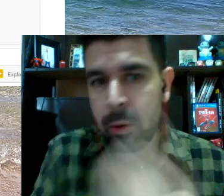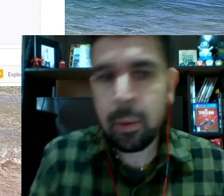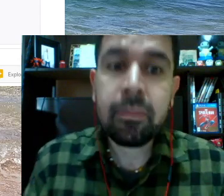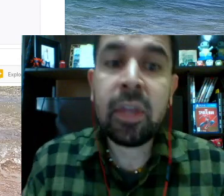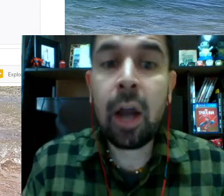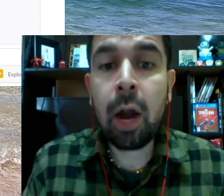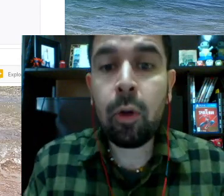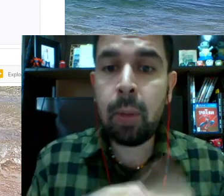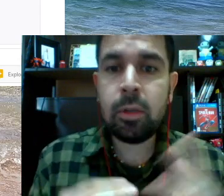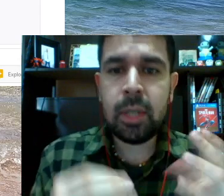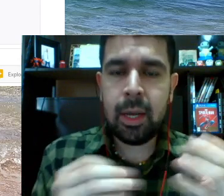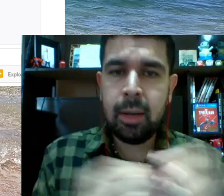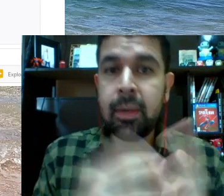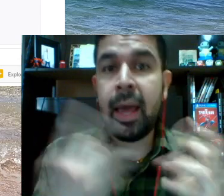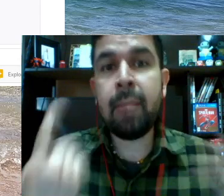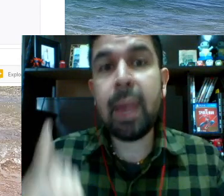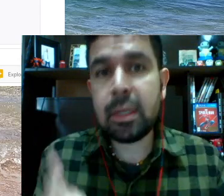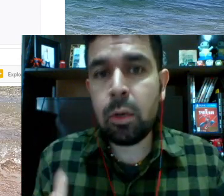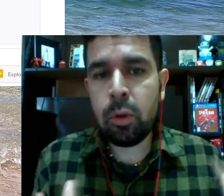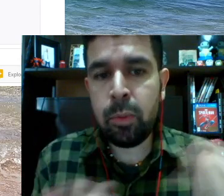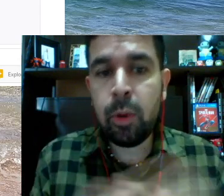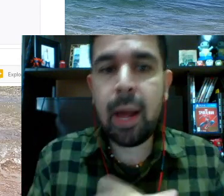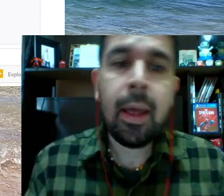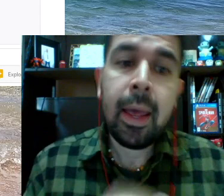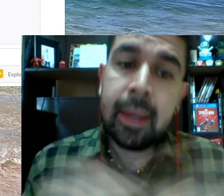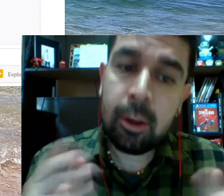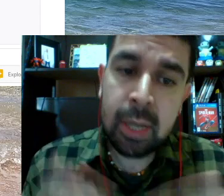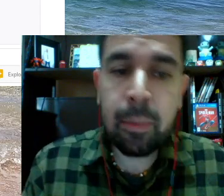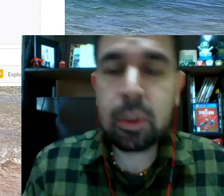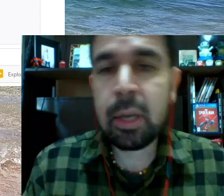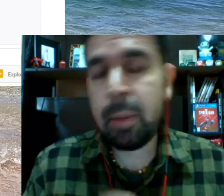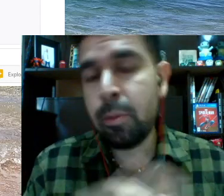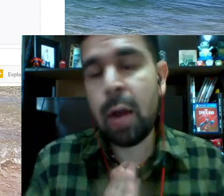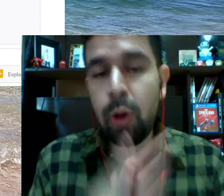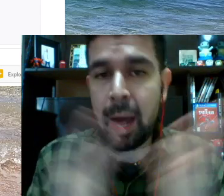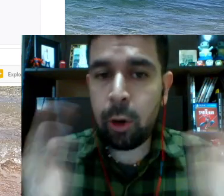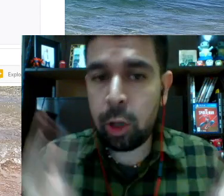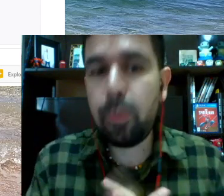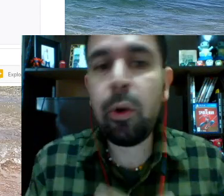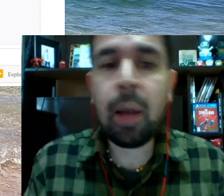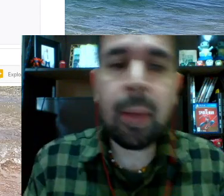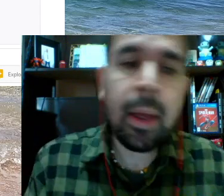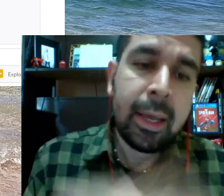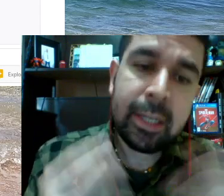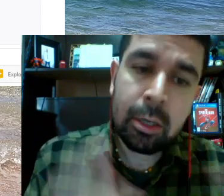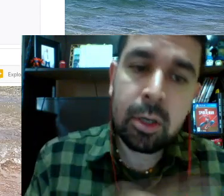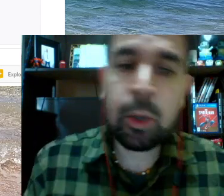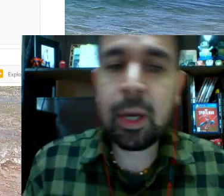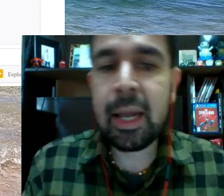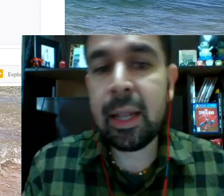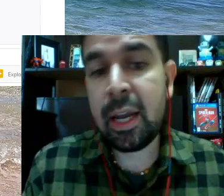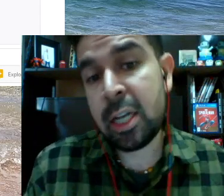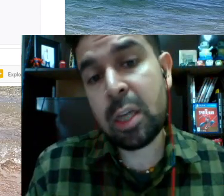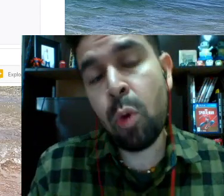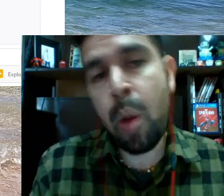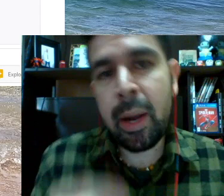algo de raro cuando hablamos de que hay más de uno el plural y los ejemplos que vimos a lo largo de todo el programa y se los repito aquí